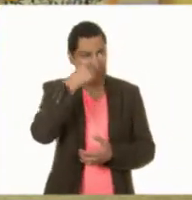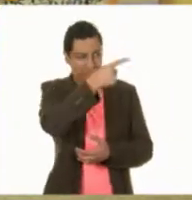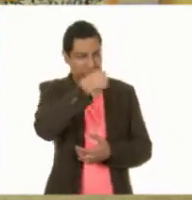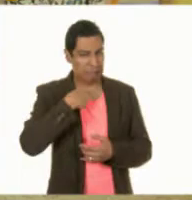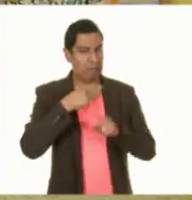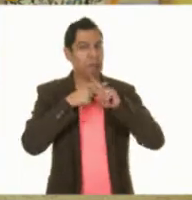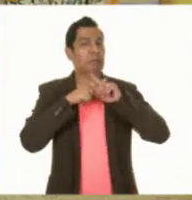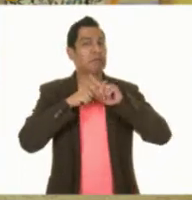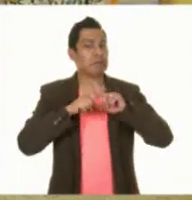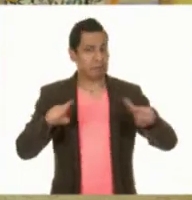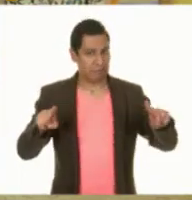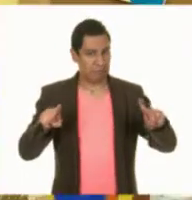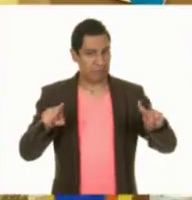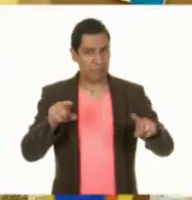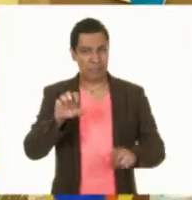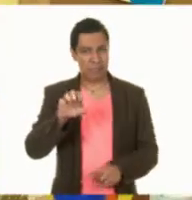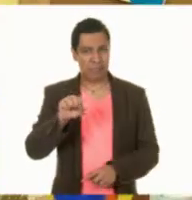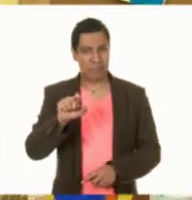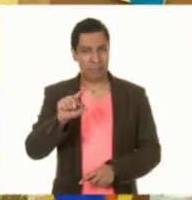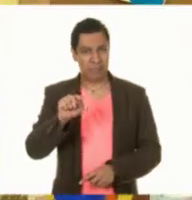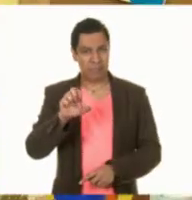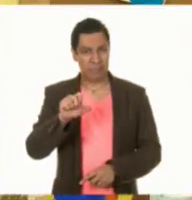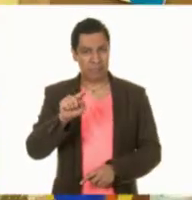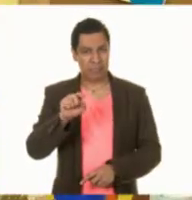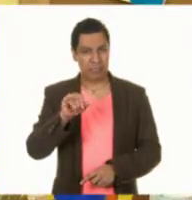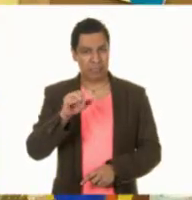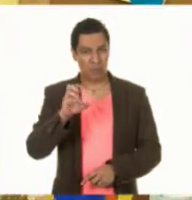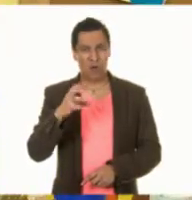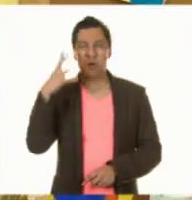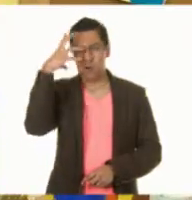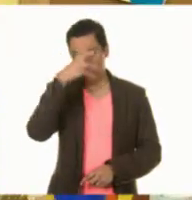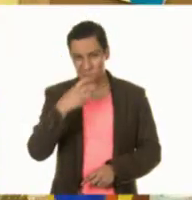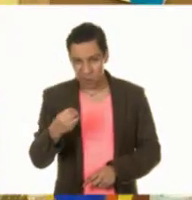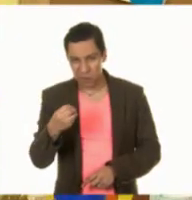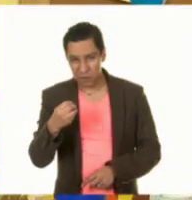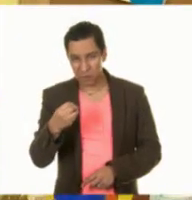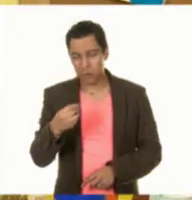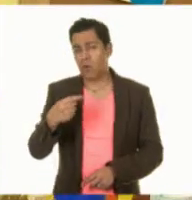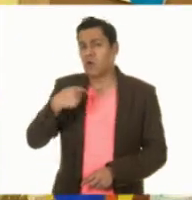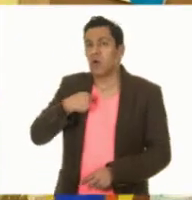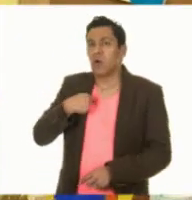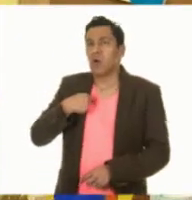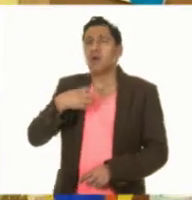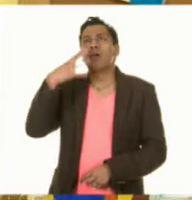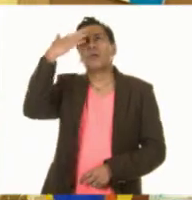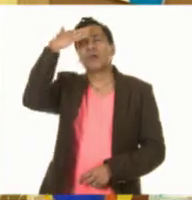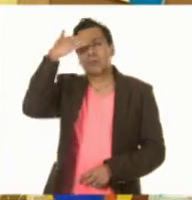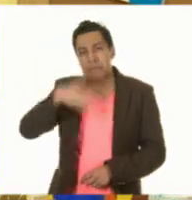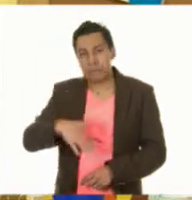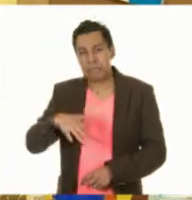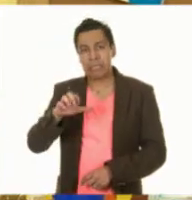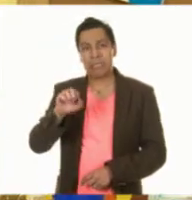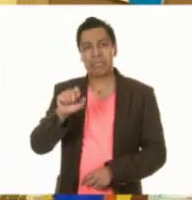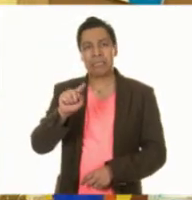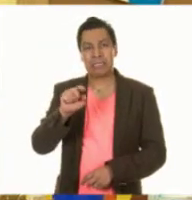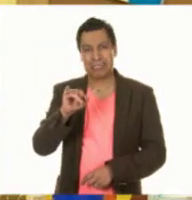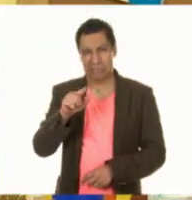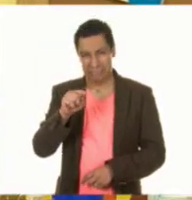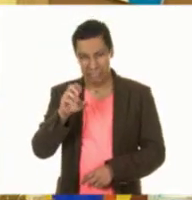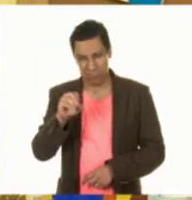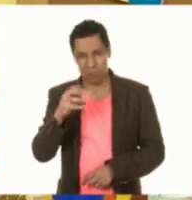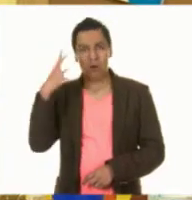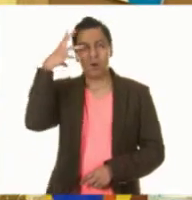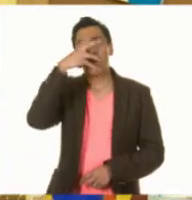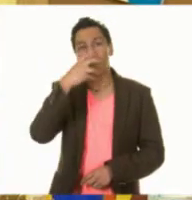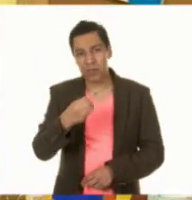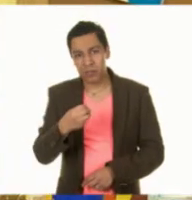lo que es estético. Tengo entendido que lo estético es lo bello y lo que es feo, pues no lo